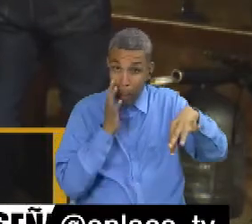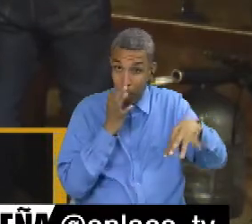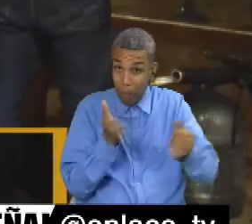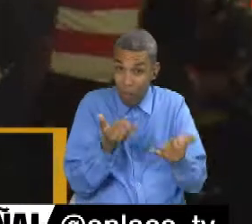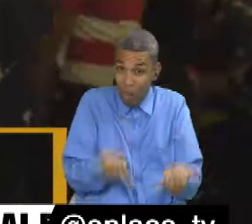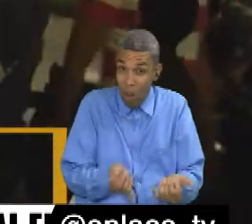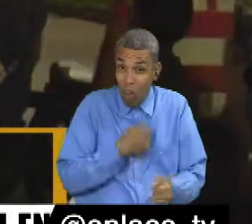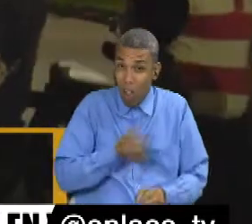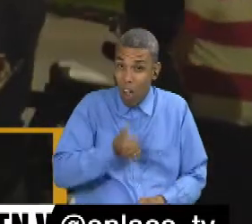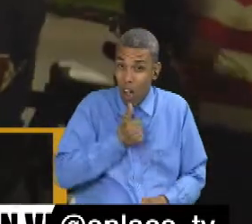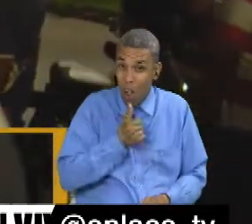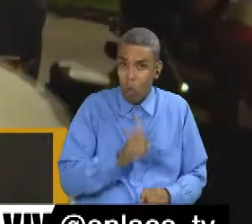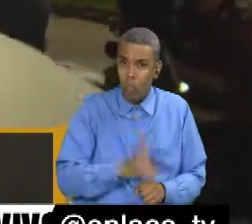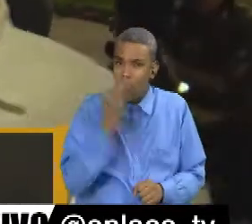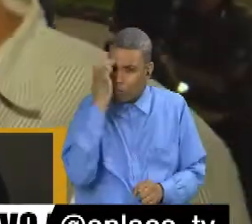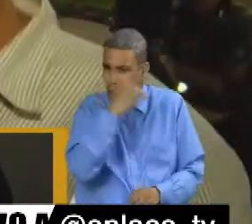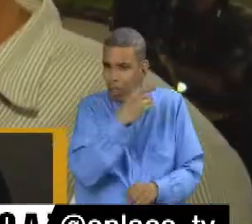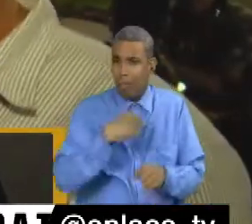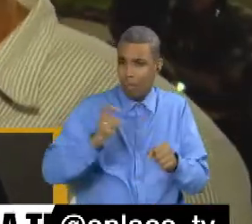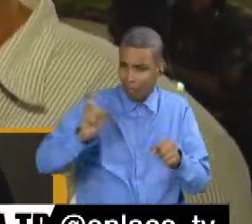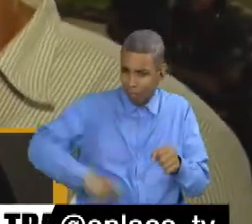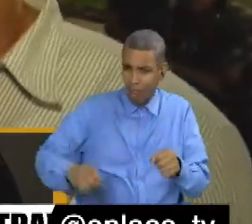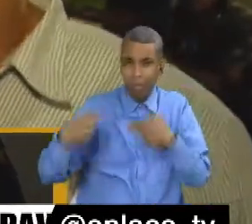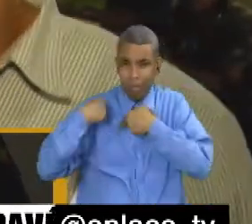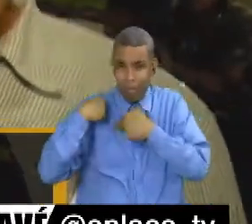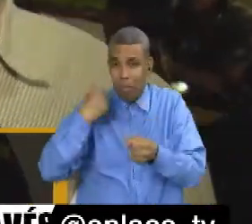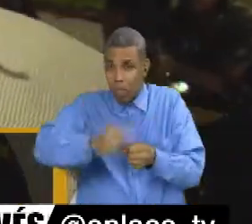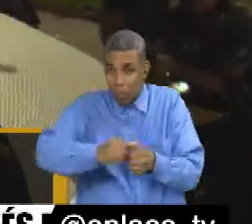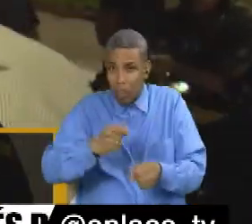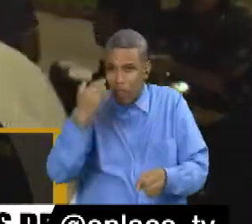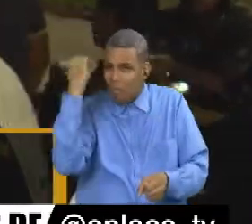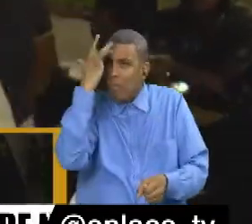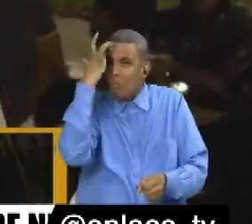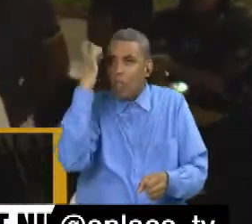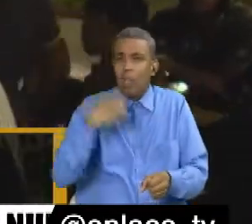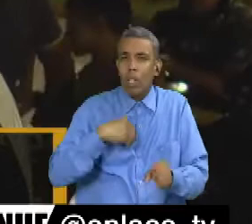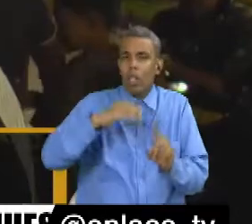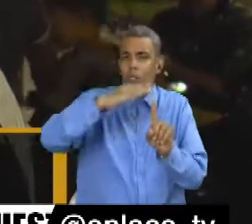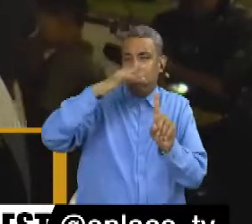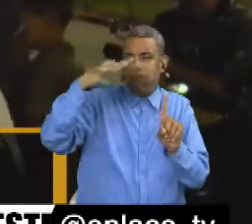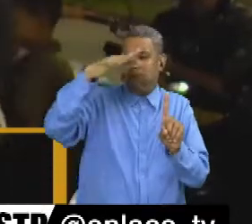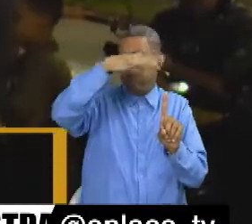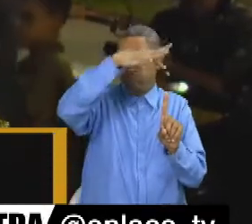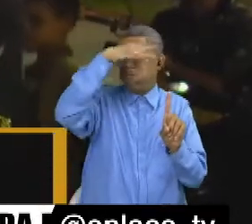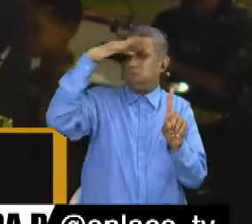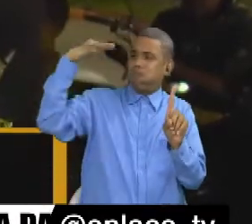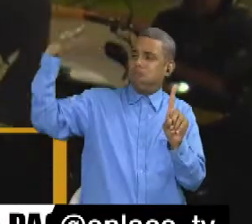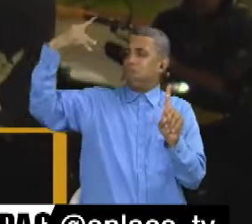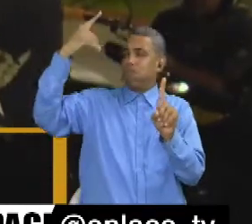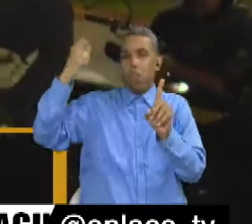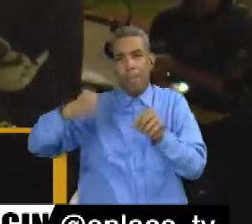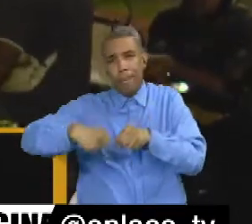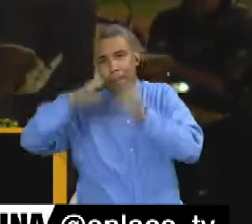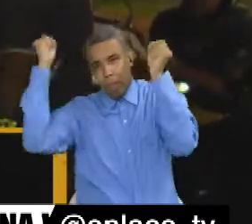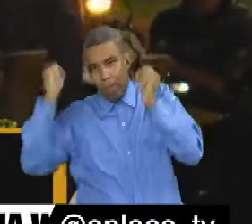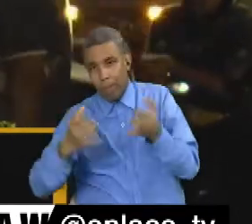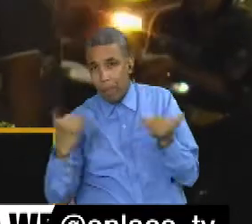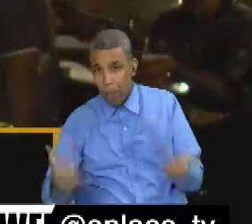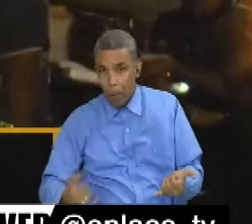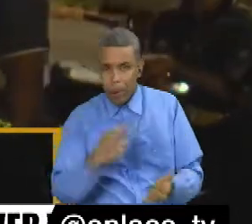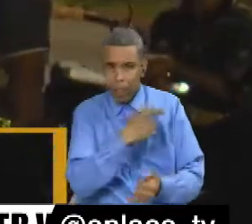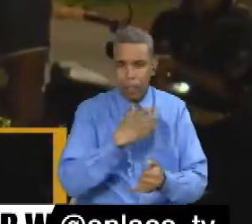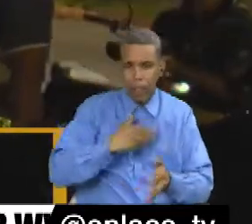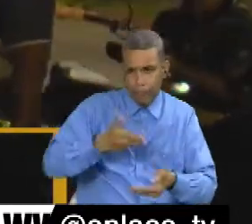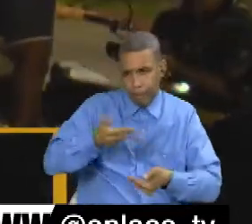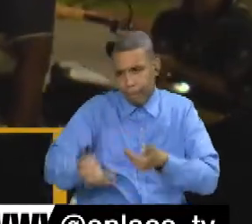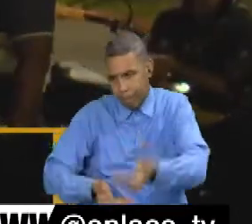sistema de agua potable de la ciudad es cuando más eficiente necesitamos. Y ustedes lo acaban de observar en las imágenes, que es precisamente hoy que hay una